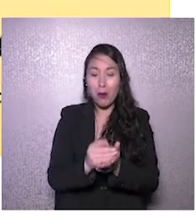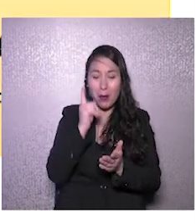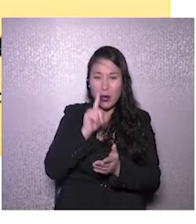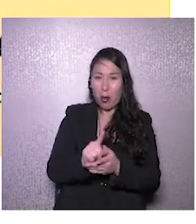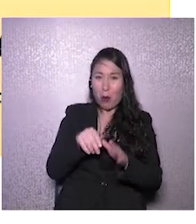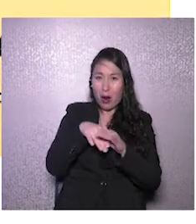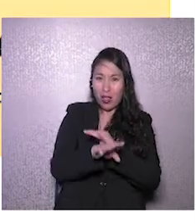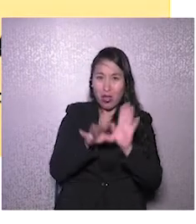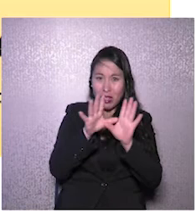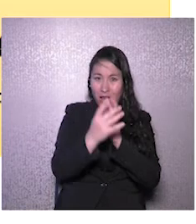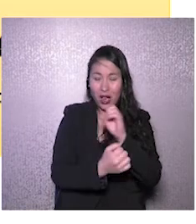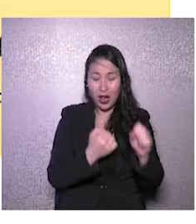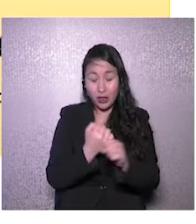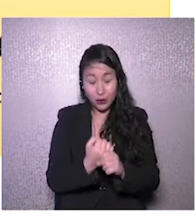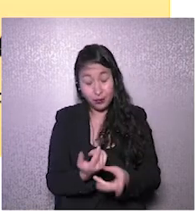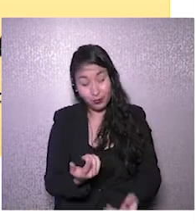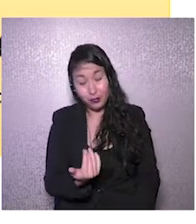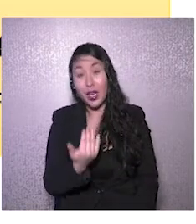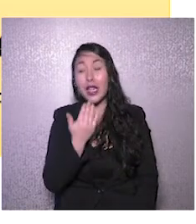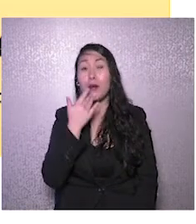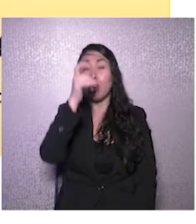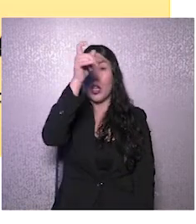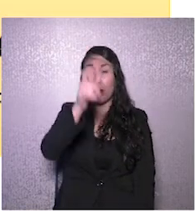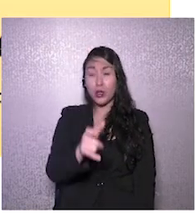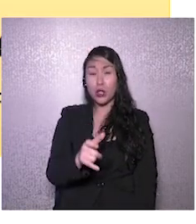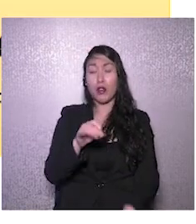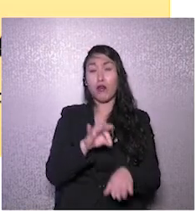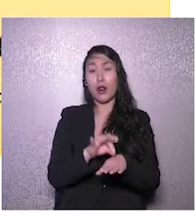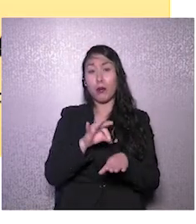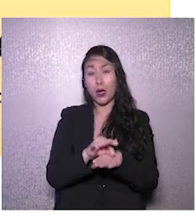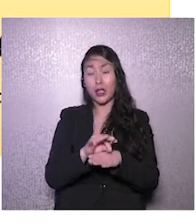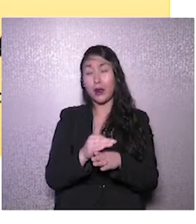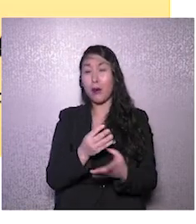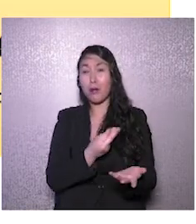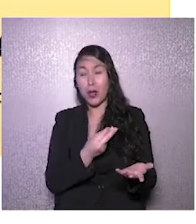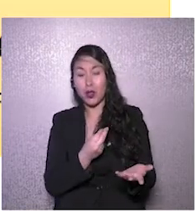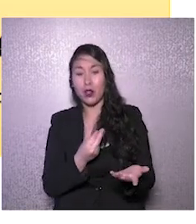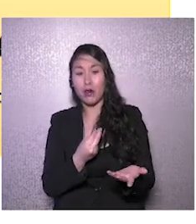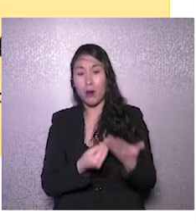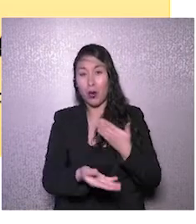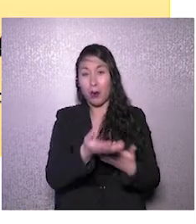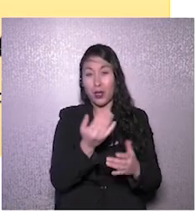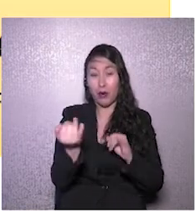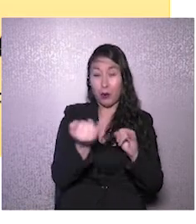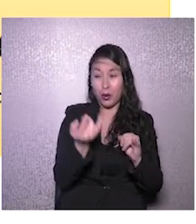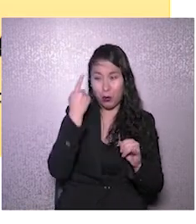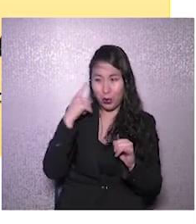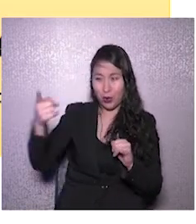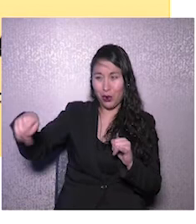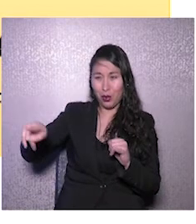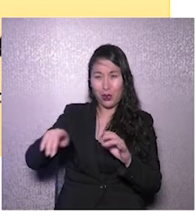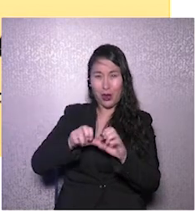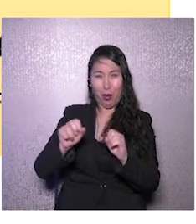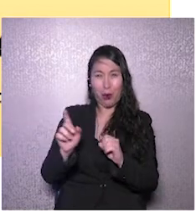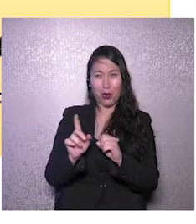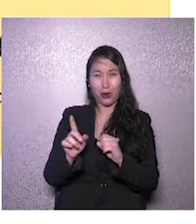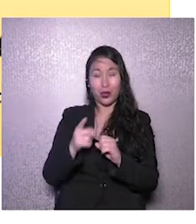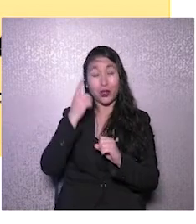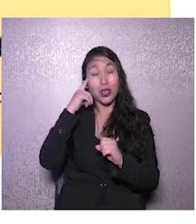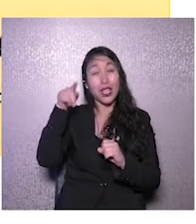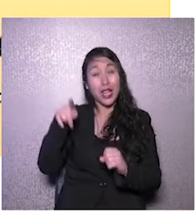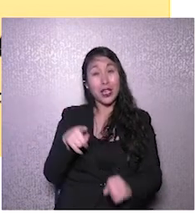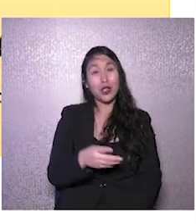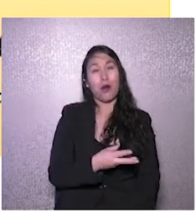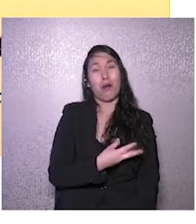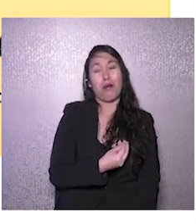Siempre tenemos este miedo de vamos a compartir datos, pero las personas no están muy de acuerdo. Yo creo que ese es un miedo que no está